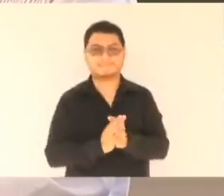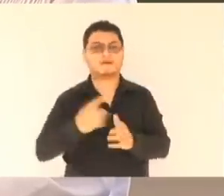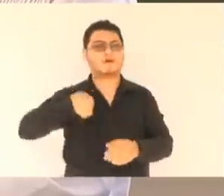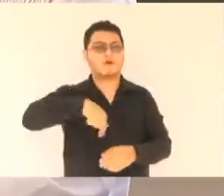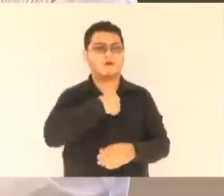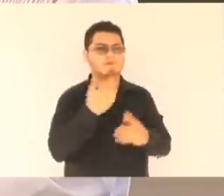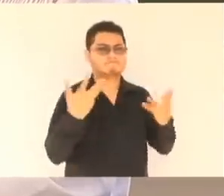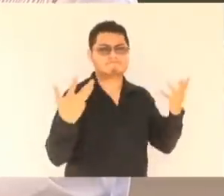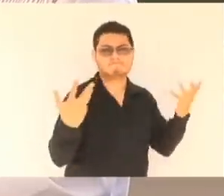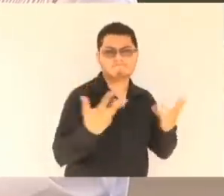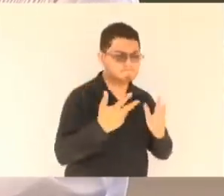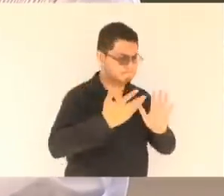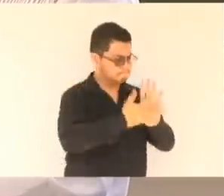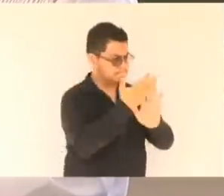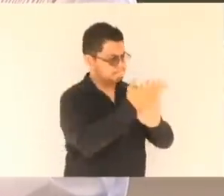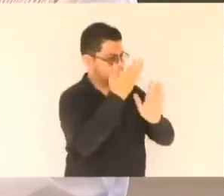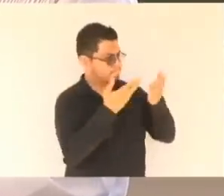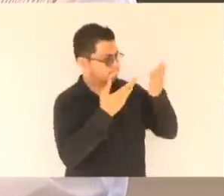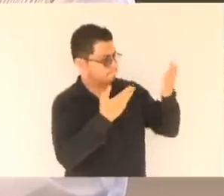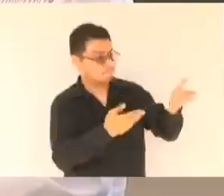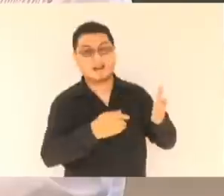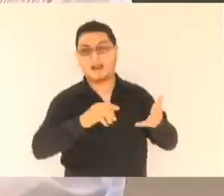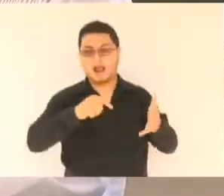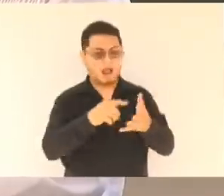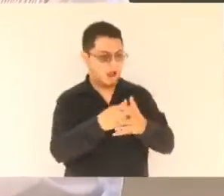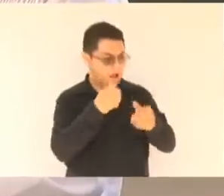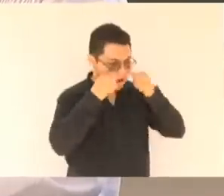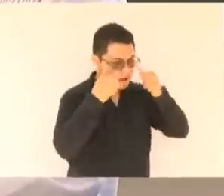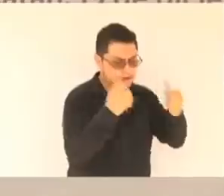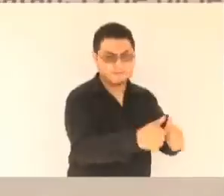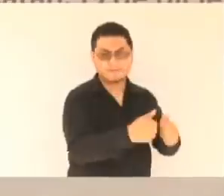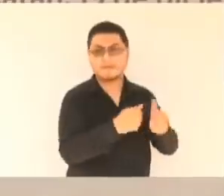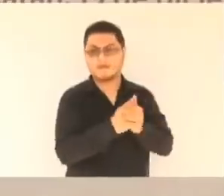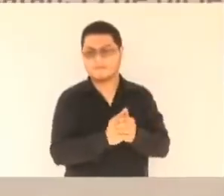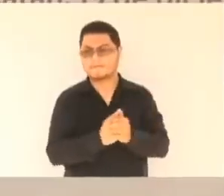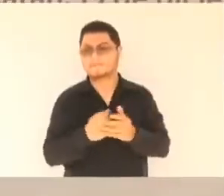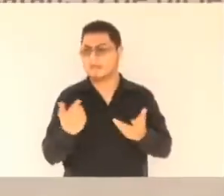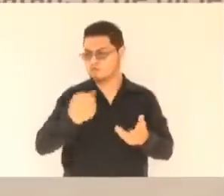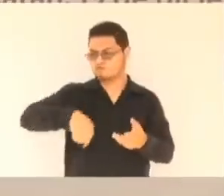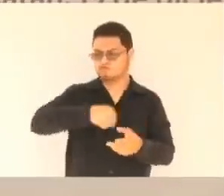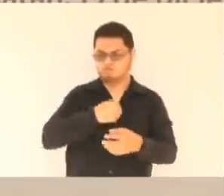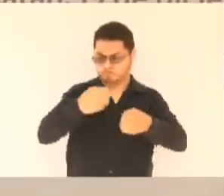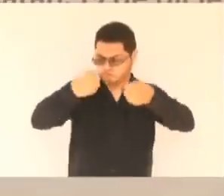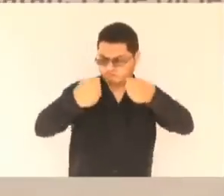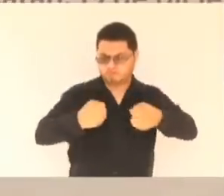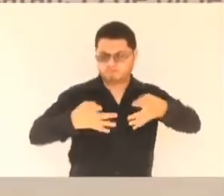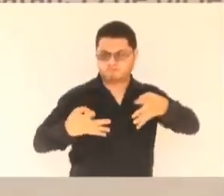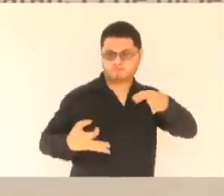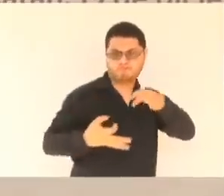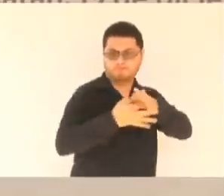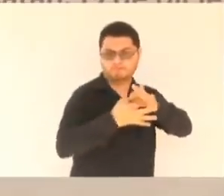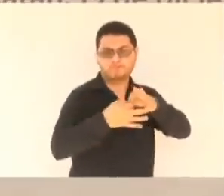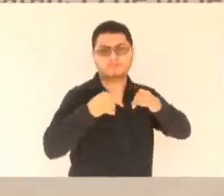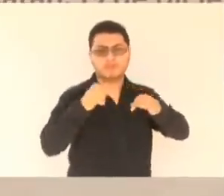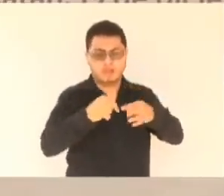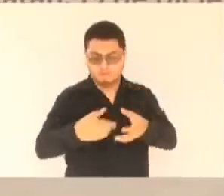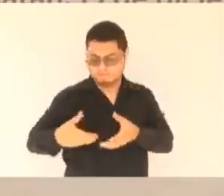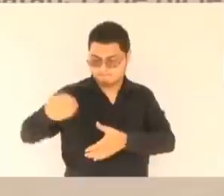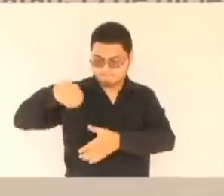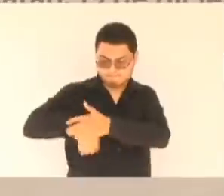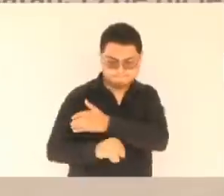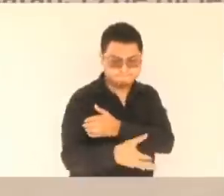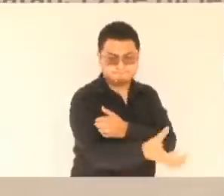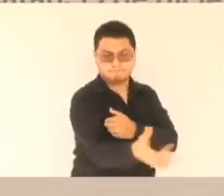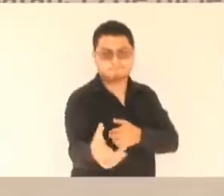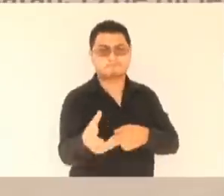construcción del camino de servicio. Incrementaremos la fuerza de trabajo en estructuras, pasando las obras de drenaje terminadas a